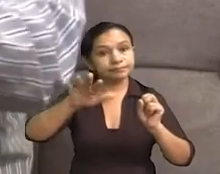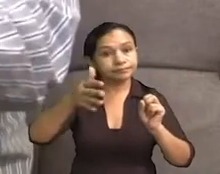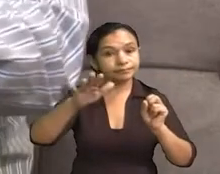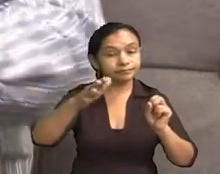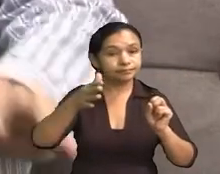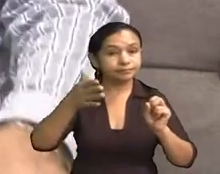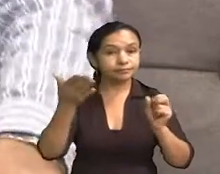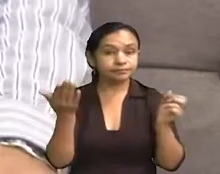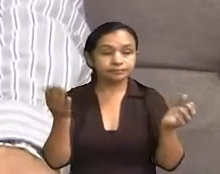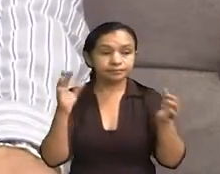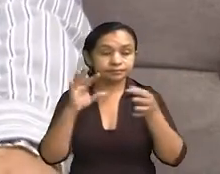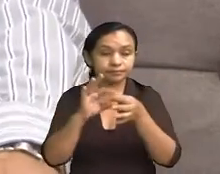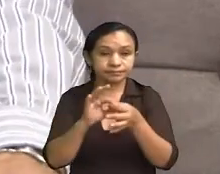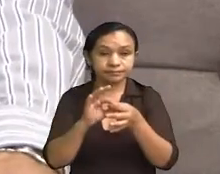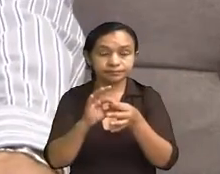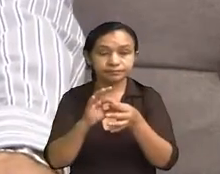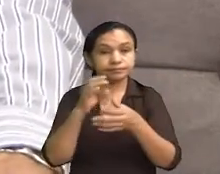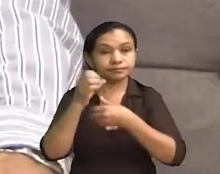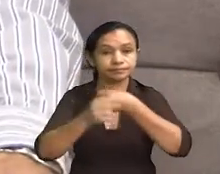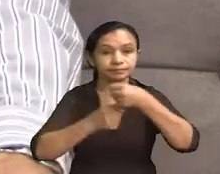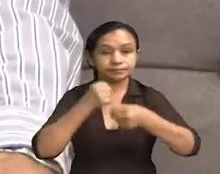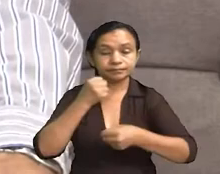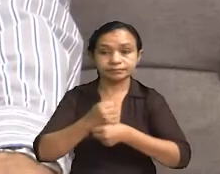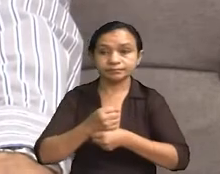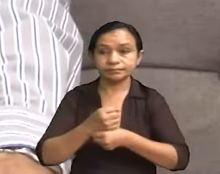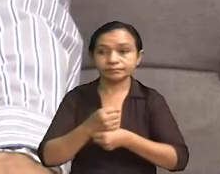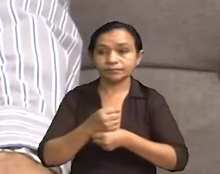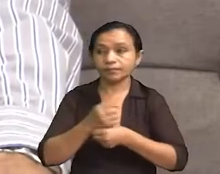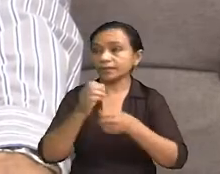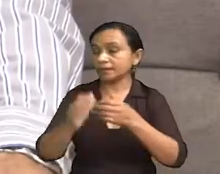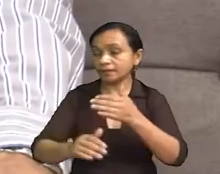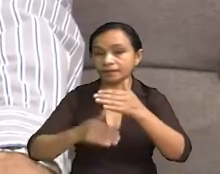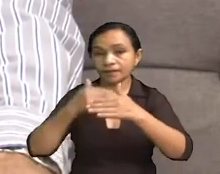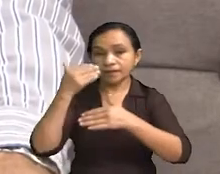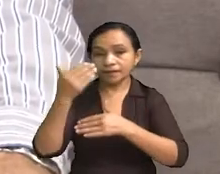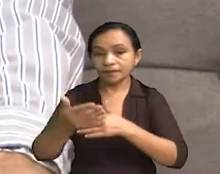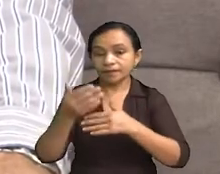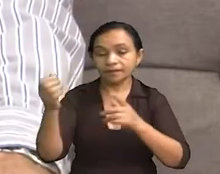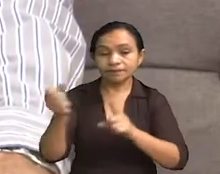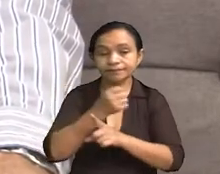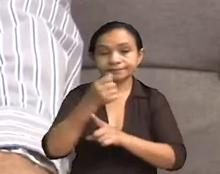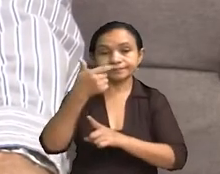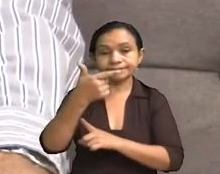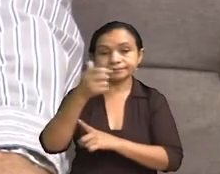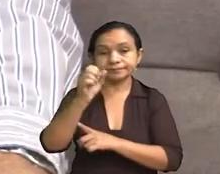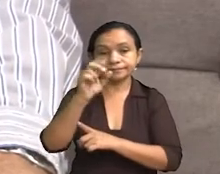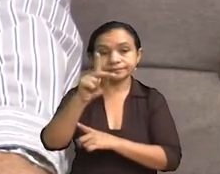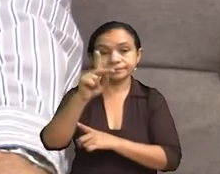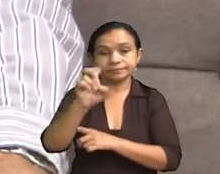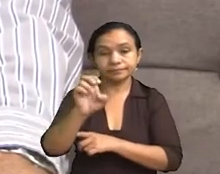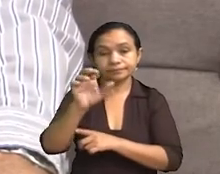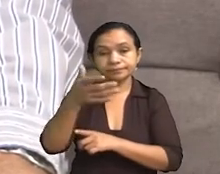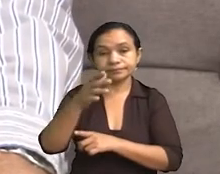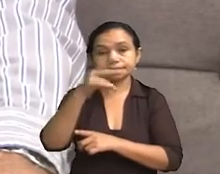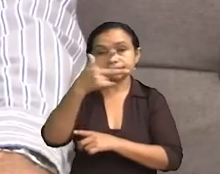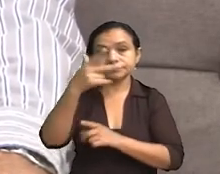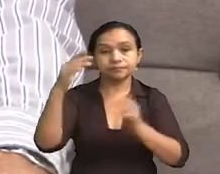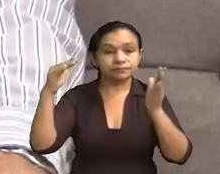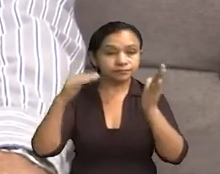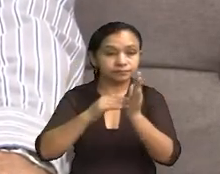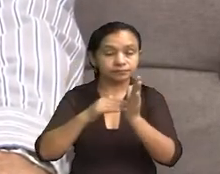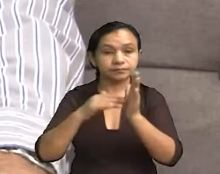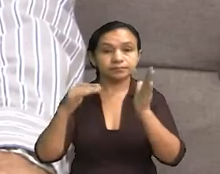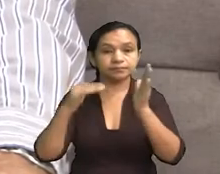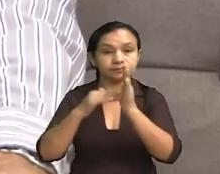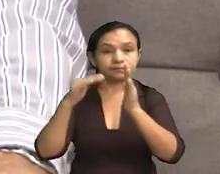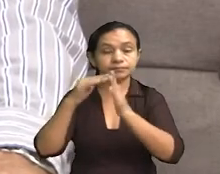el acumulado de este periodo, después del intento fallido de golpe de Estado, alrededor de 8 mil millones